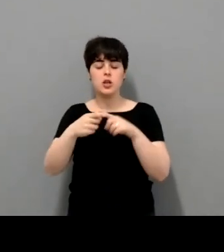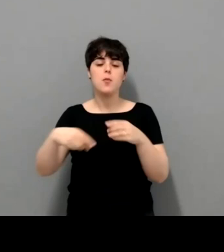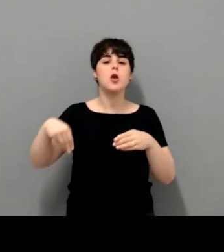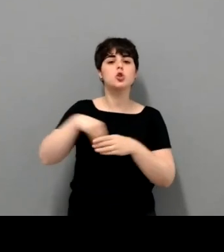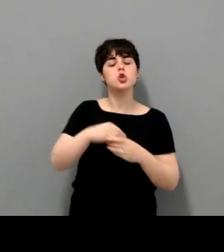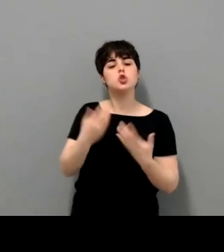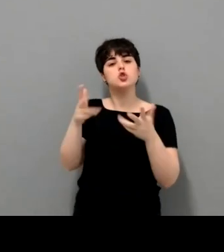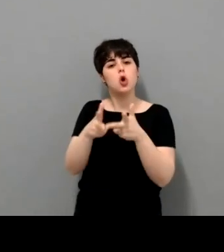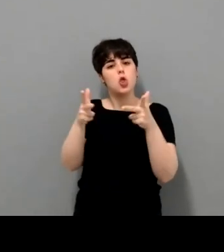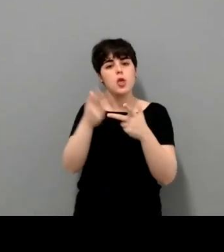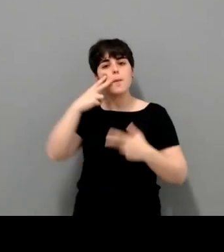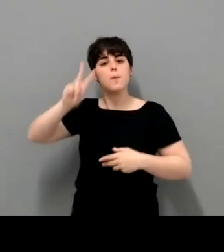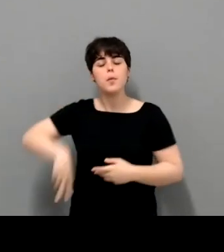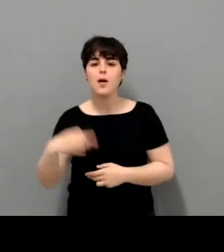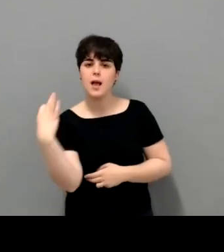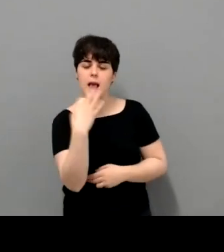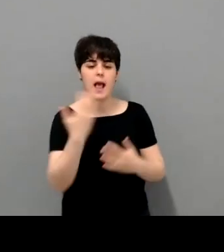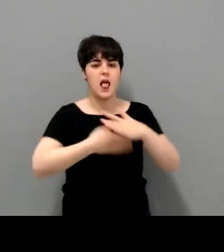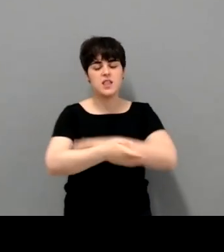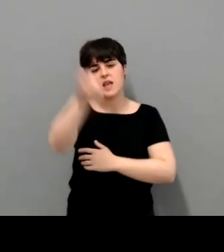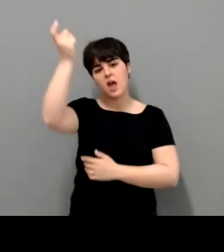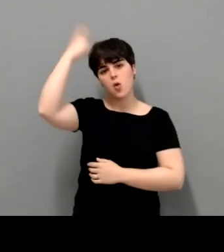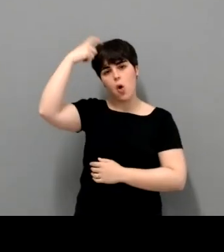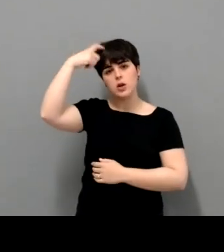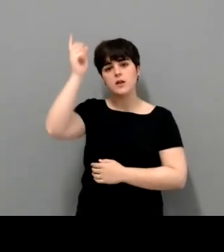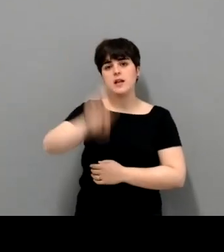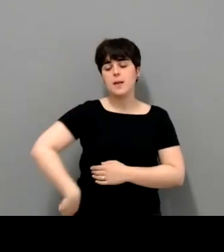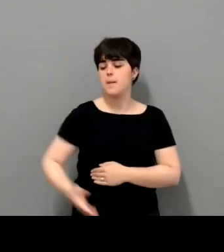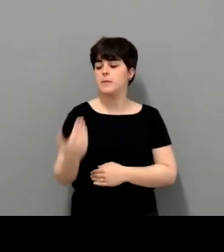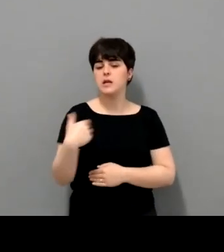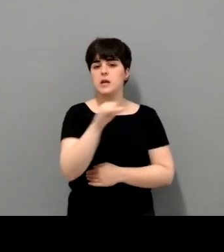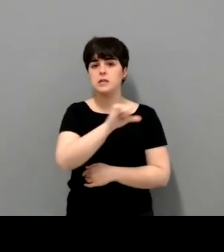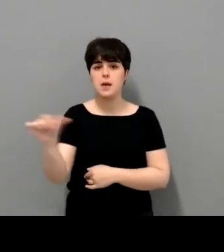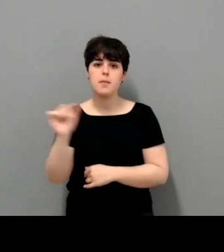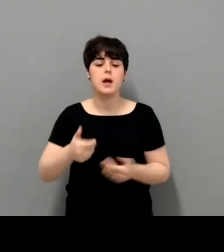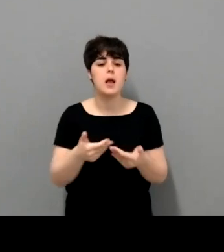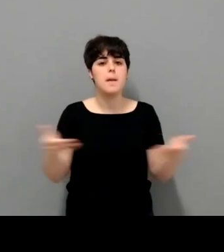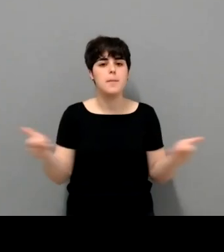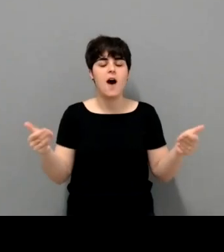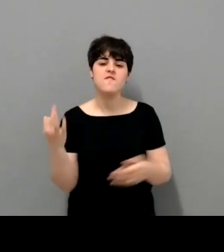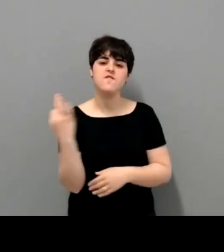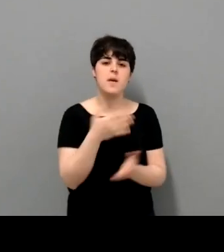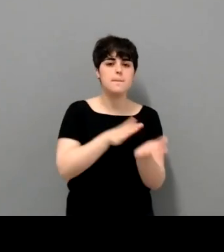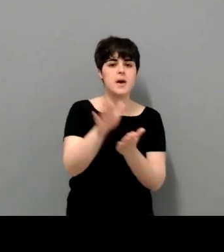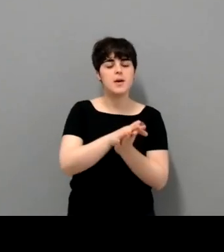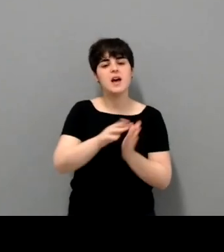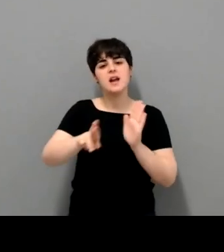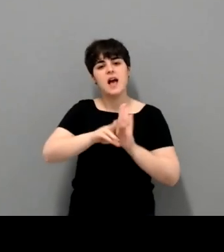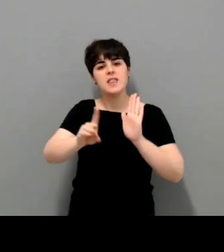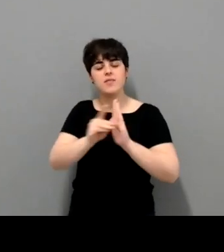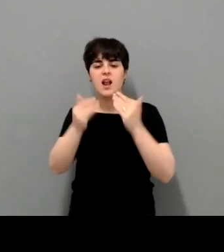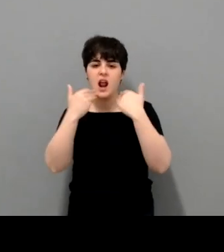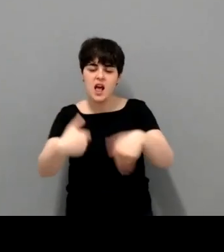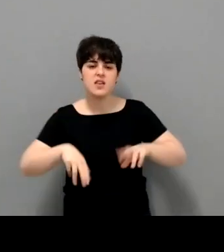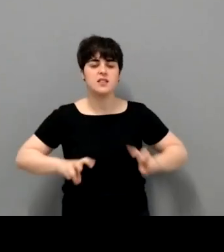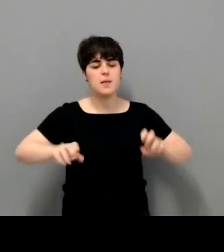reconociendo precisamente la accesibilidad cognitiva. Y la semana pasada se publicaba otro real decreto, gracias por este